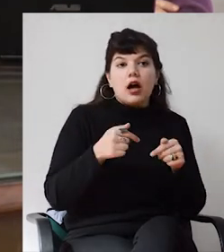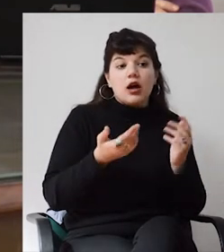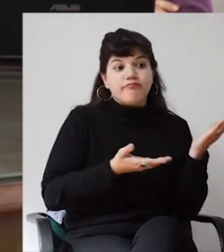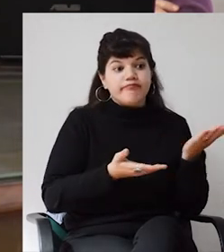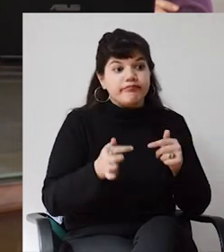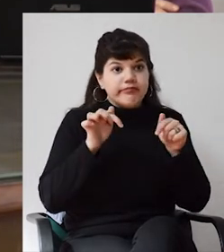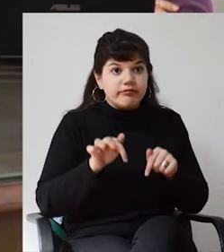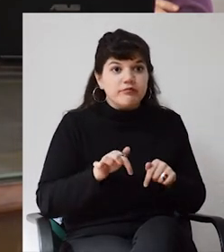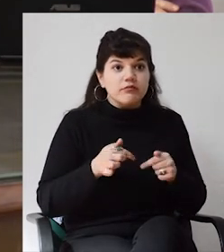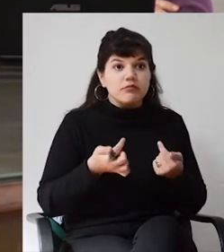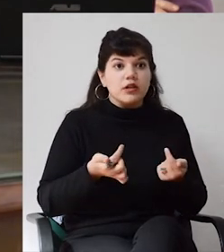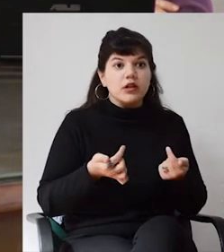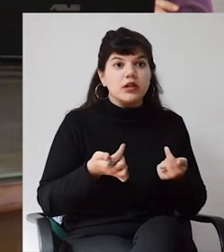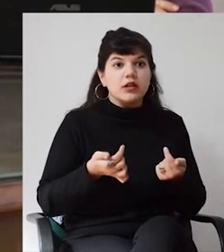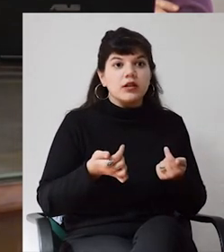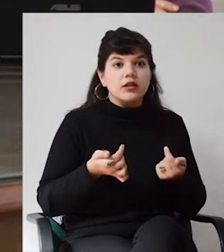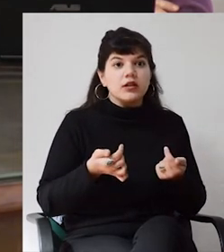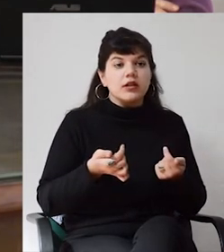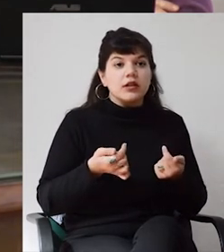la convocatoria que nos hicieron era